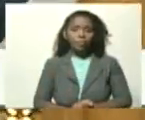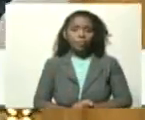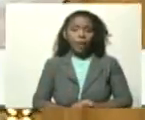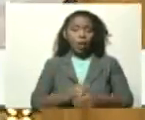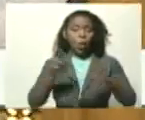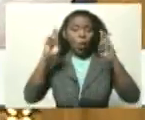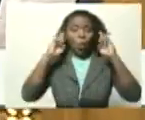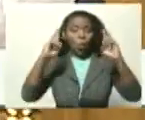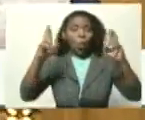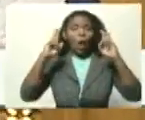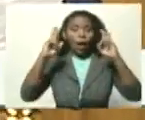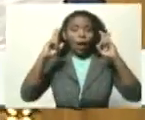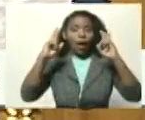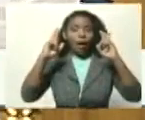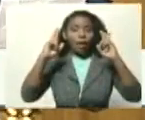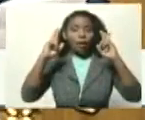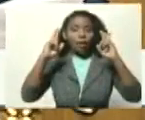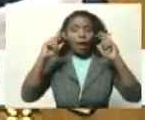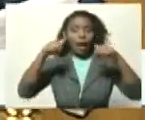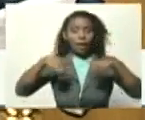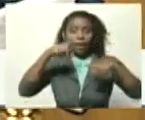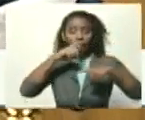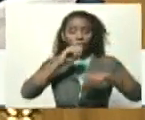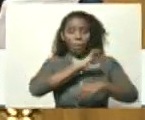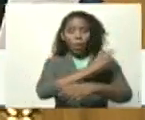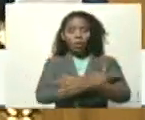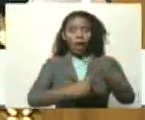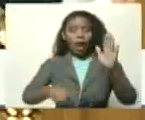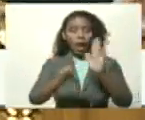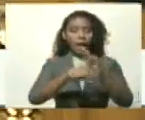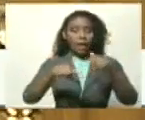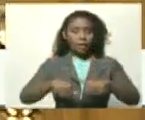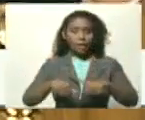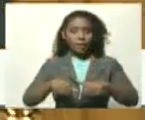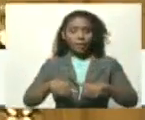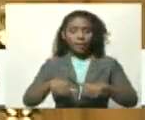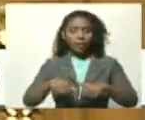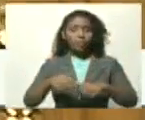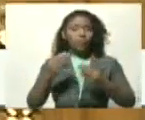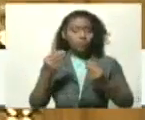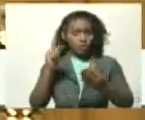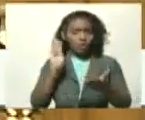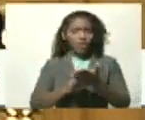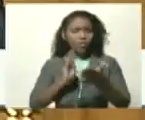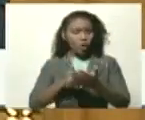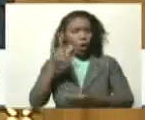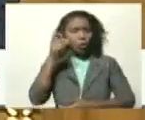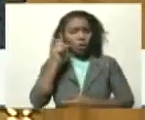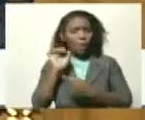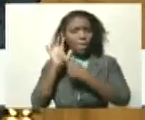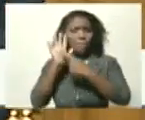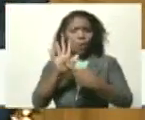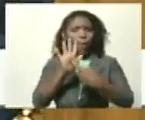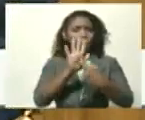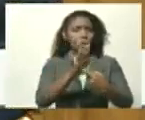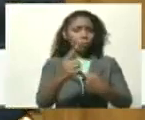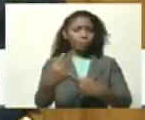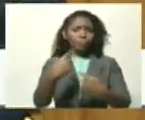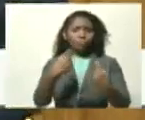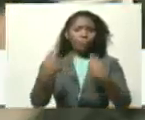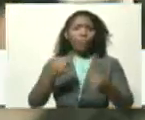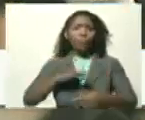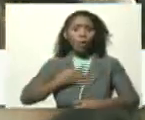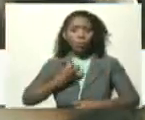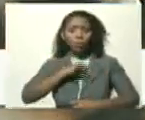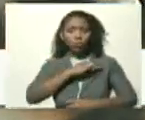ojalá que este año, este poder legislativo, como muchas veces hemos escuchado señalamientos, podamos